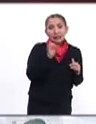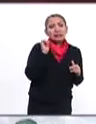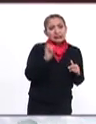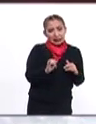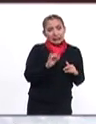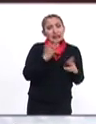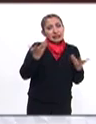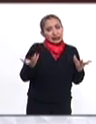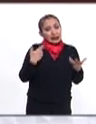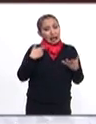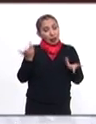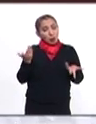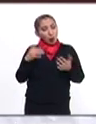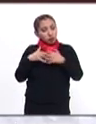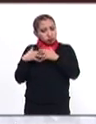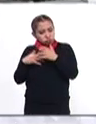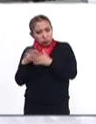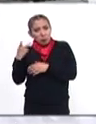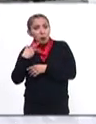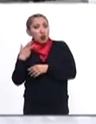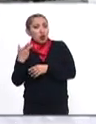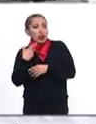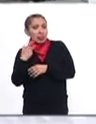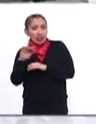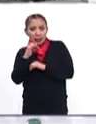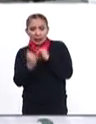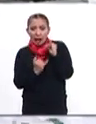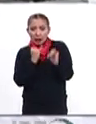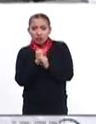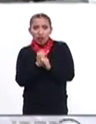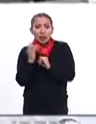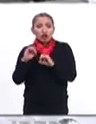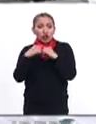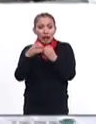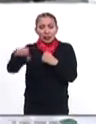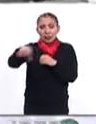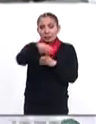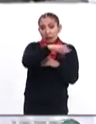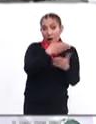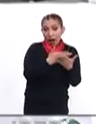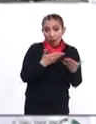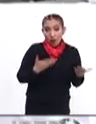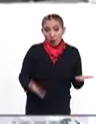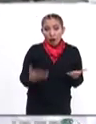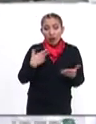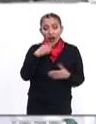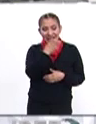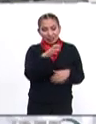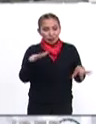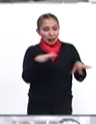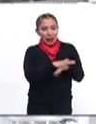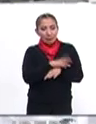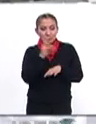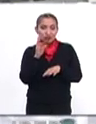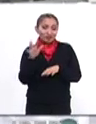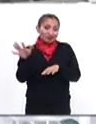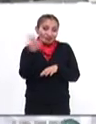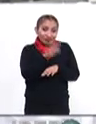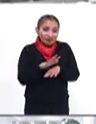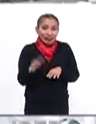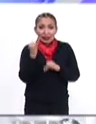sí soportaban un entramado de políticas internacionales y de organismos, ¿no? Ahora con estos cambios también a